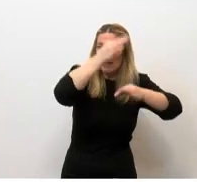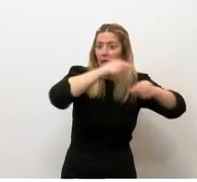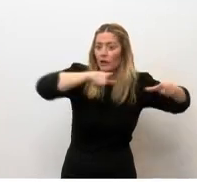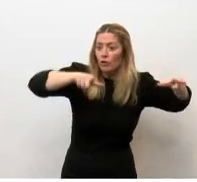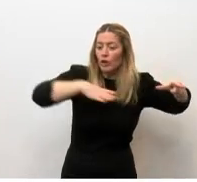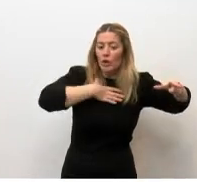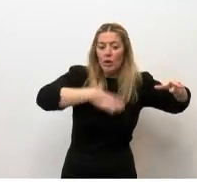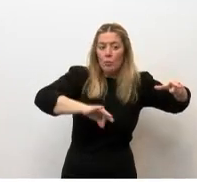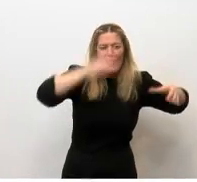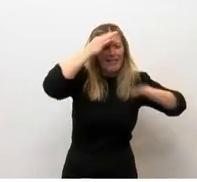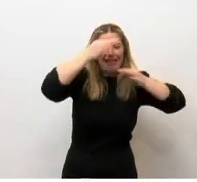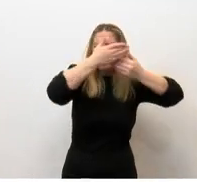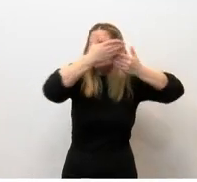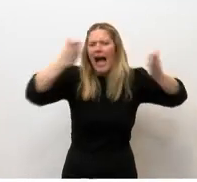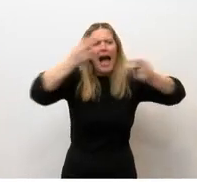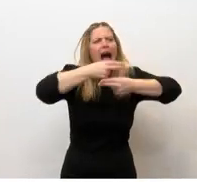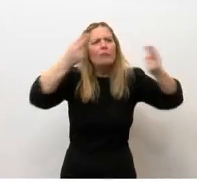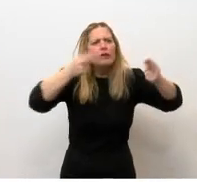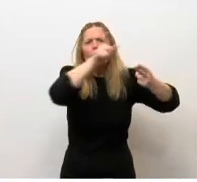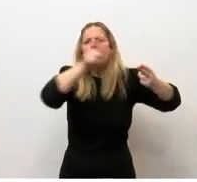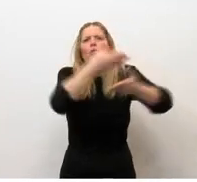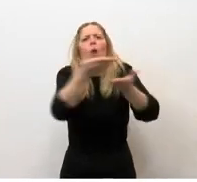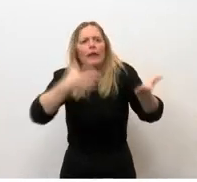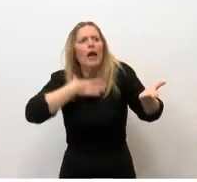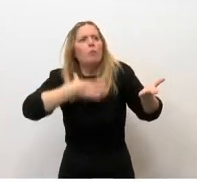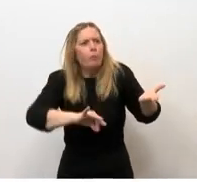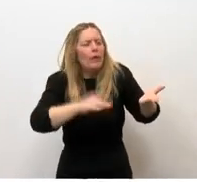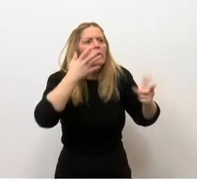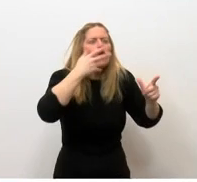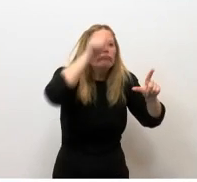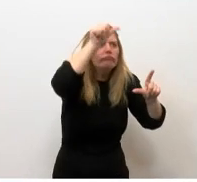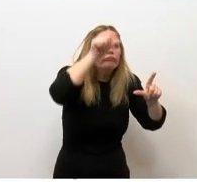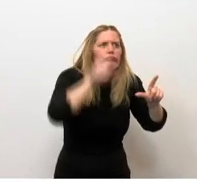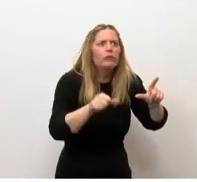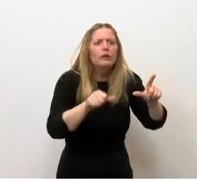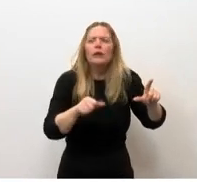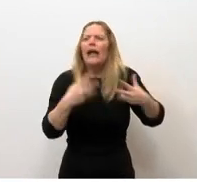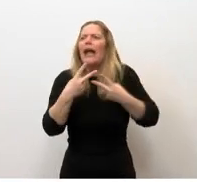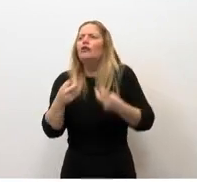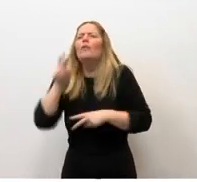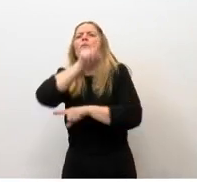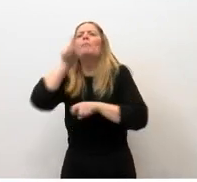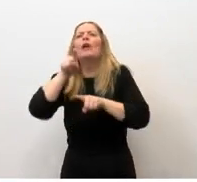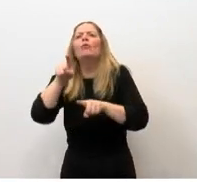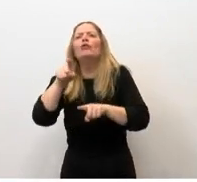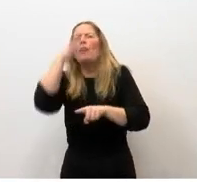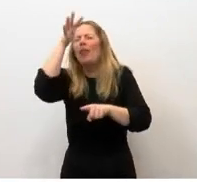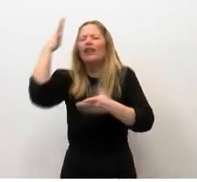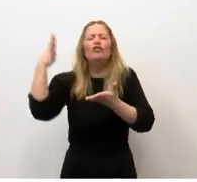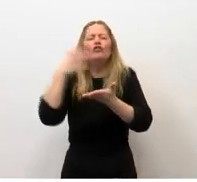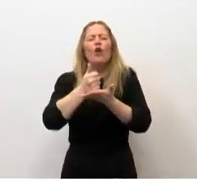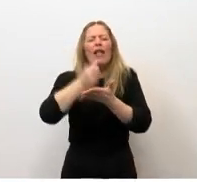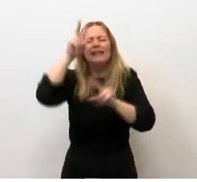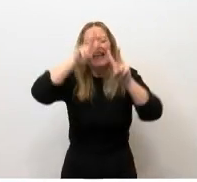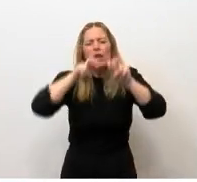de cualquier persona. Entonces, ¿cuántas? ¿Ya? ¿Cuántas investigadoras tenemos de las 108 en